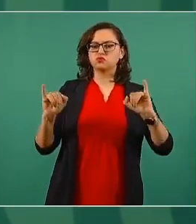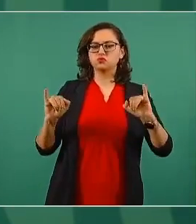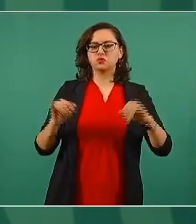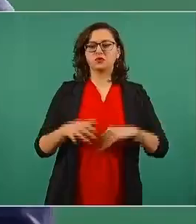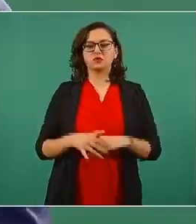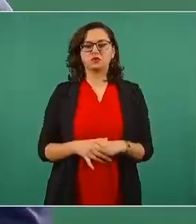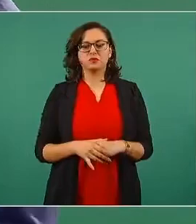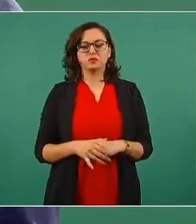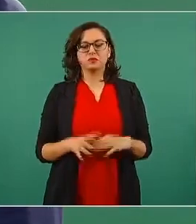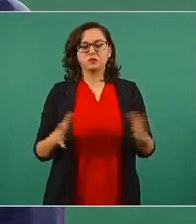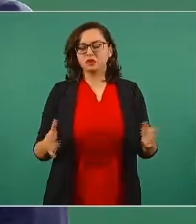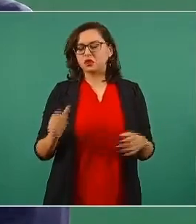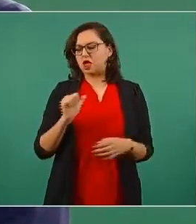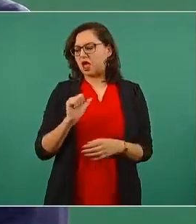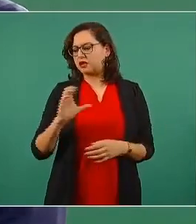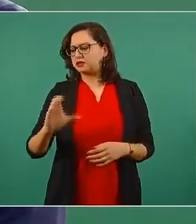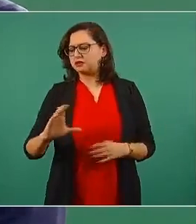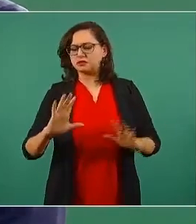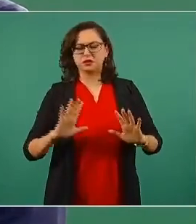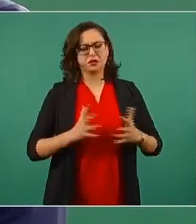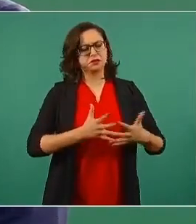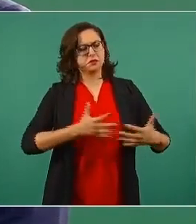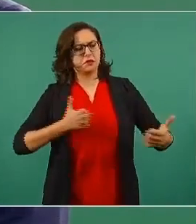de la sociedad civil.